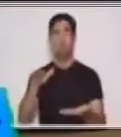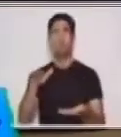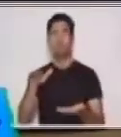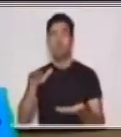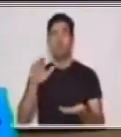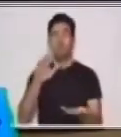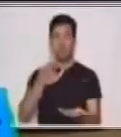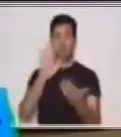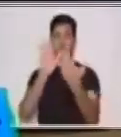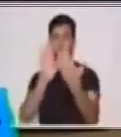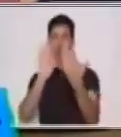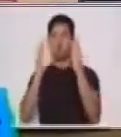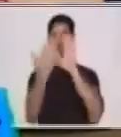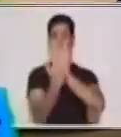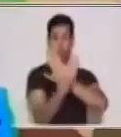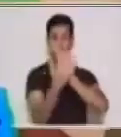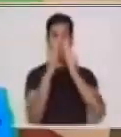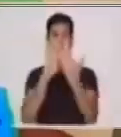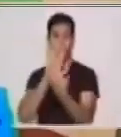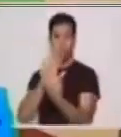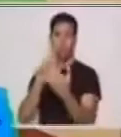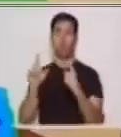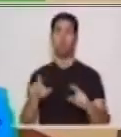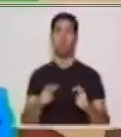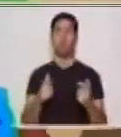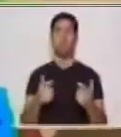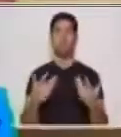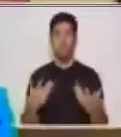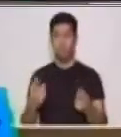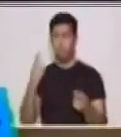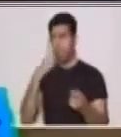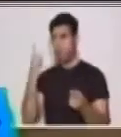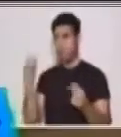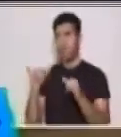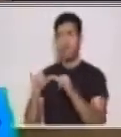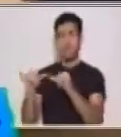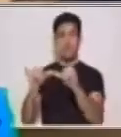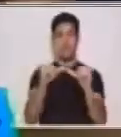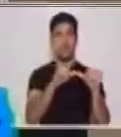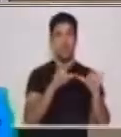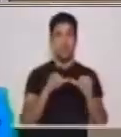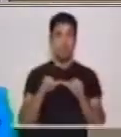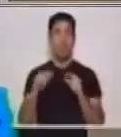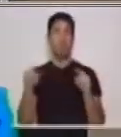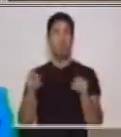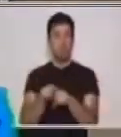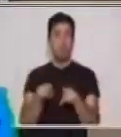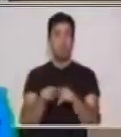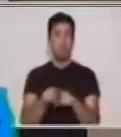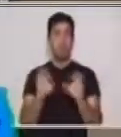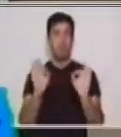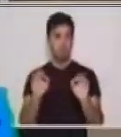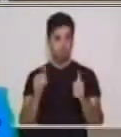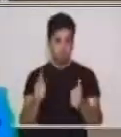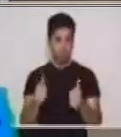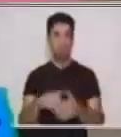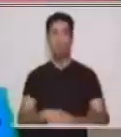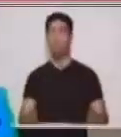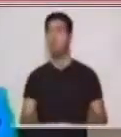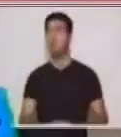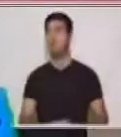opuesto del que tengo aquí abajo. Vamos a ver si tiene el mismo tamaño. También tiene el mismo